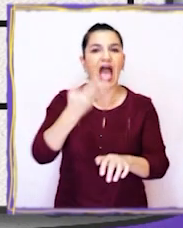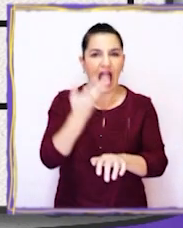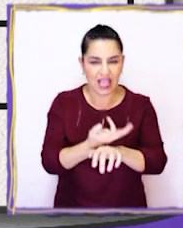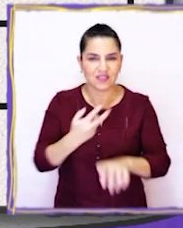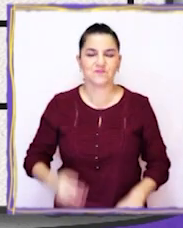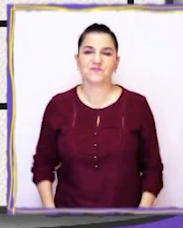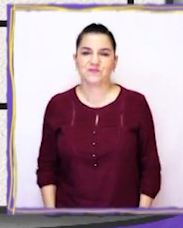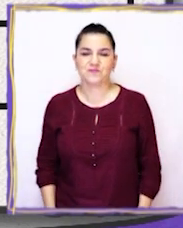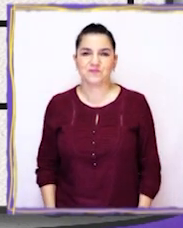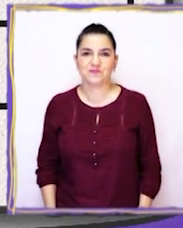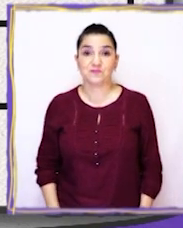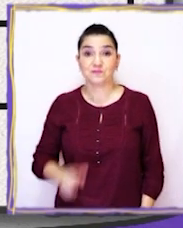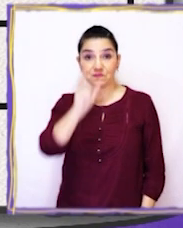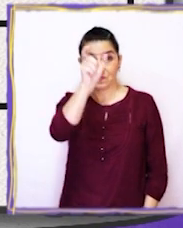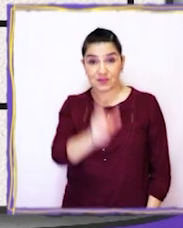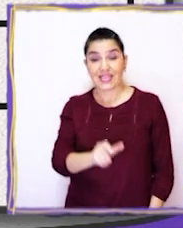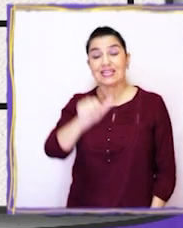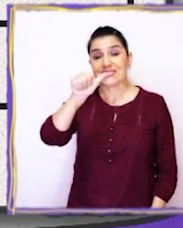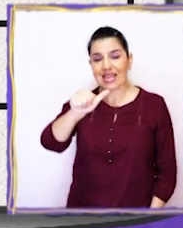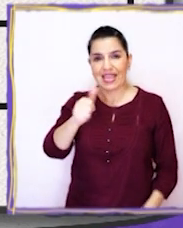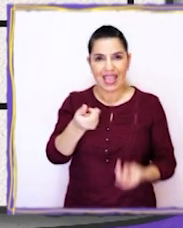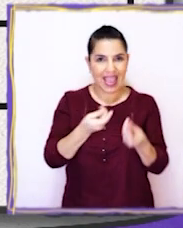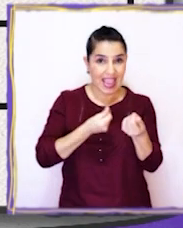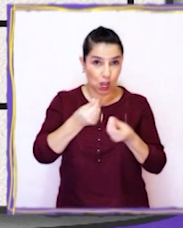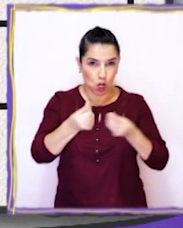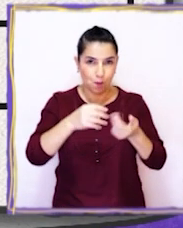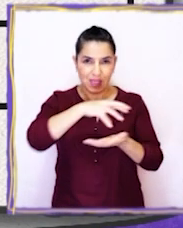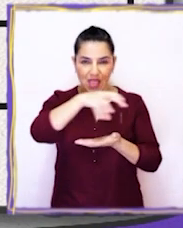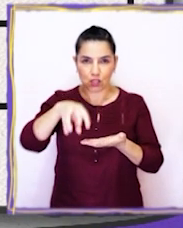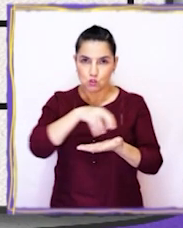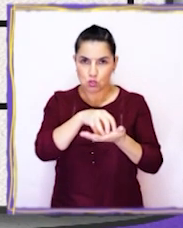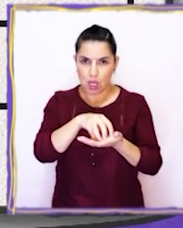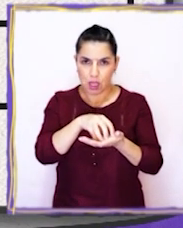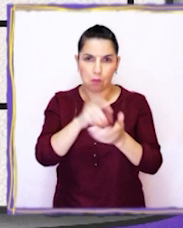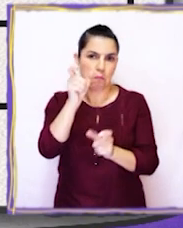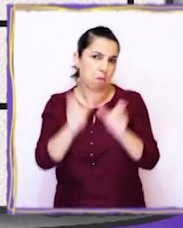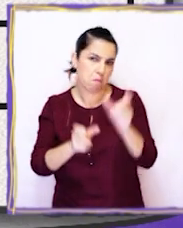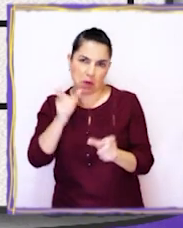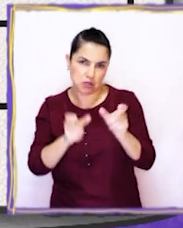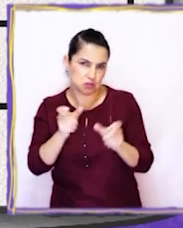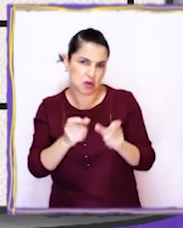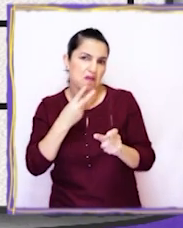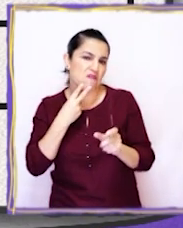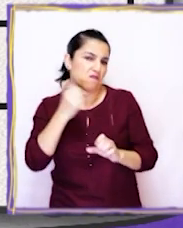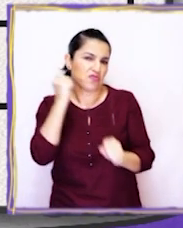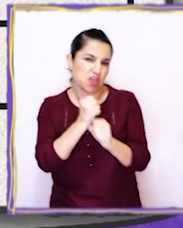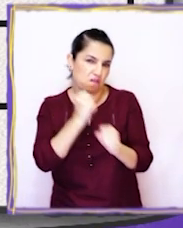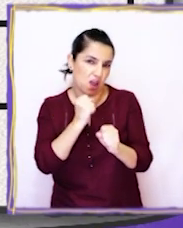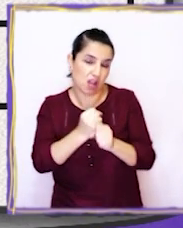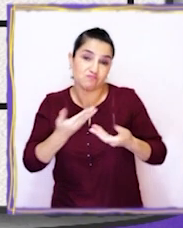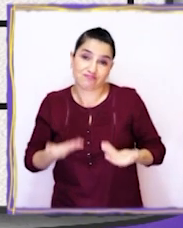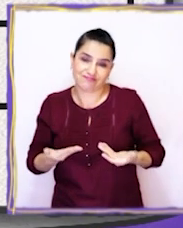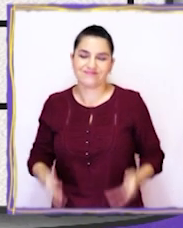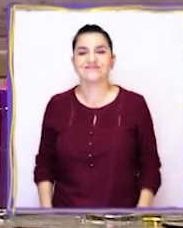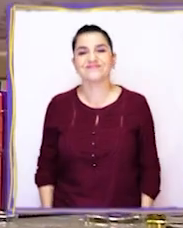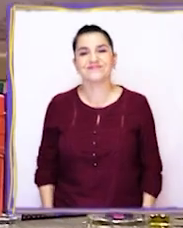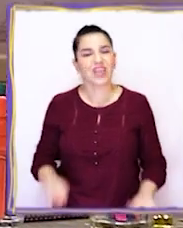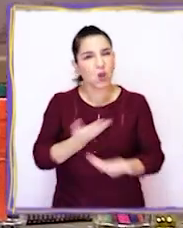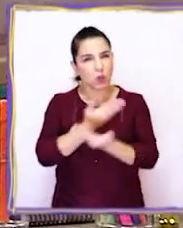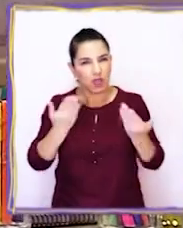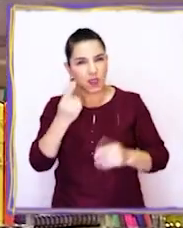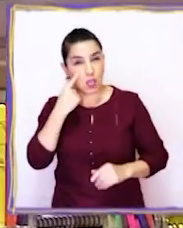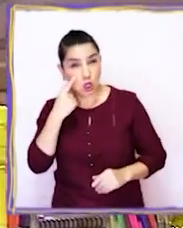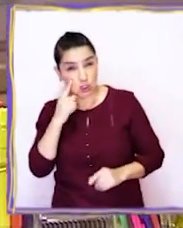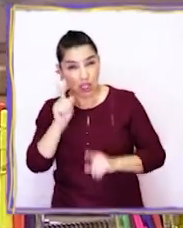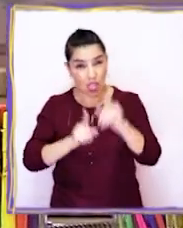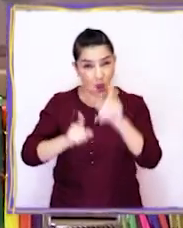las plantas y animales. Y 6. Economía y ciudades, que es donde viven y en qué trabajan las personas.